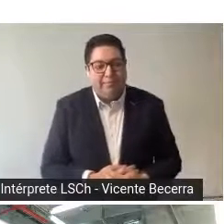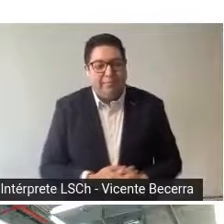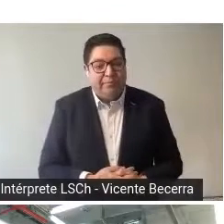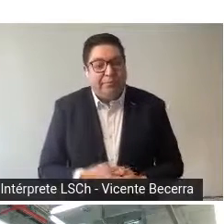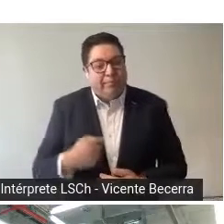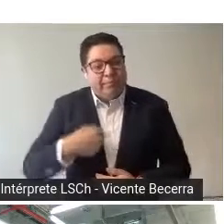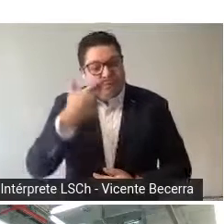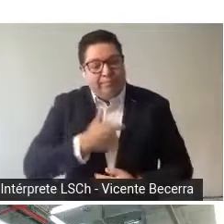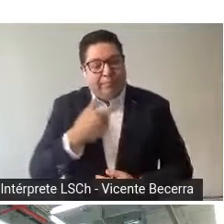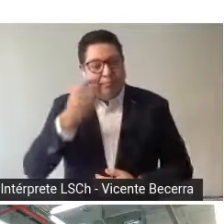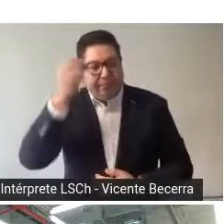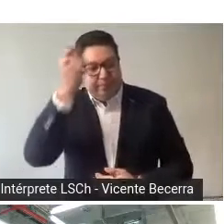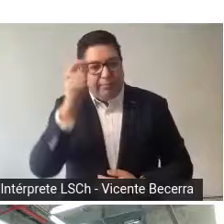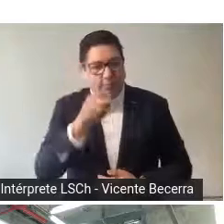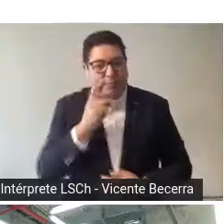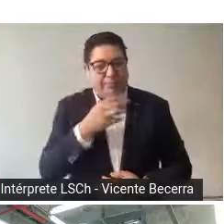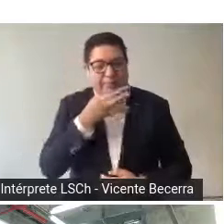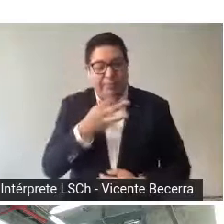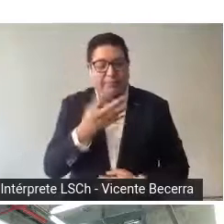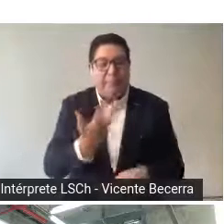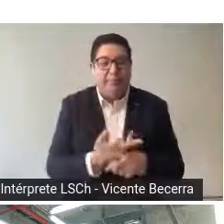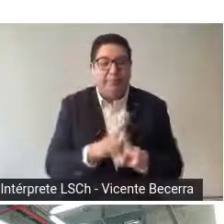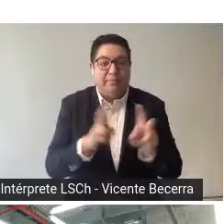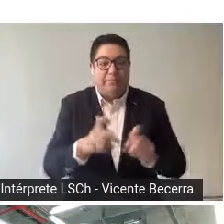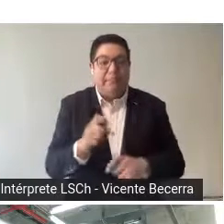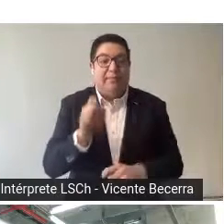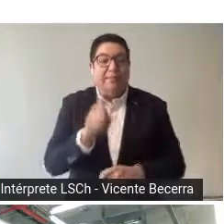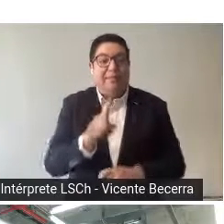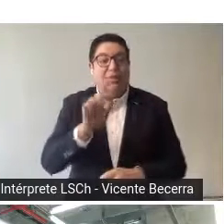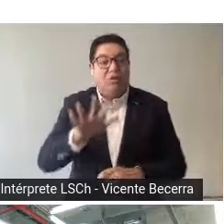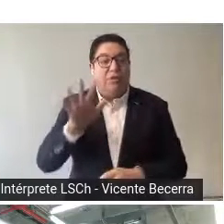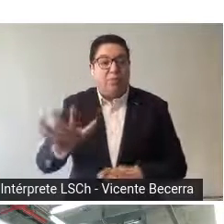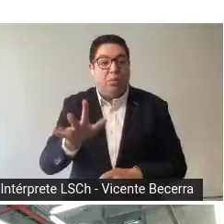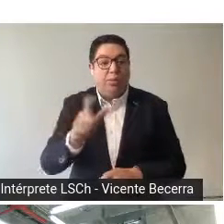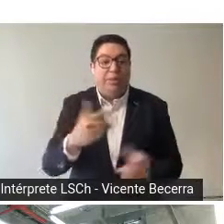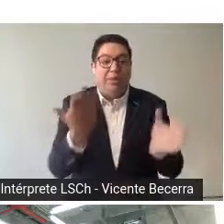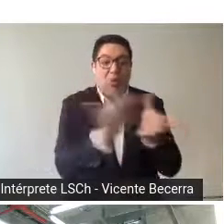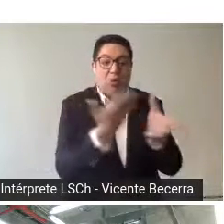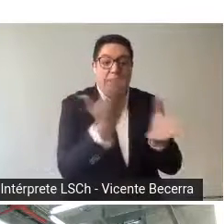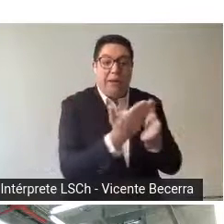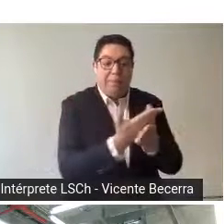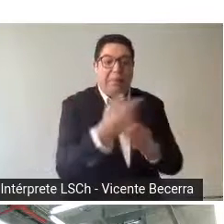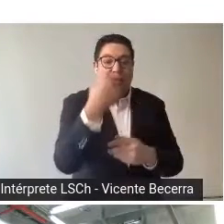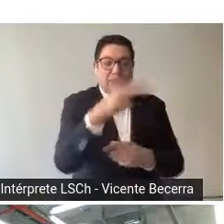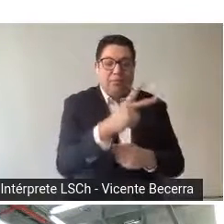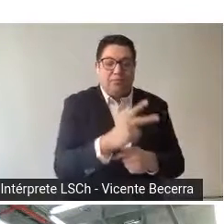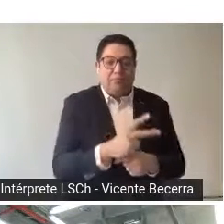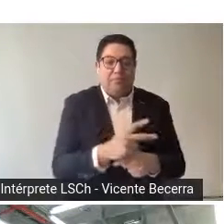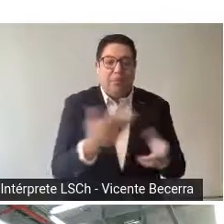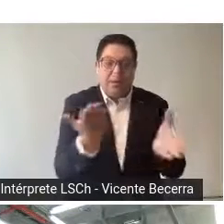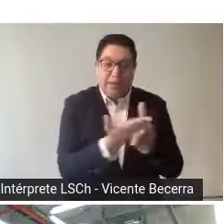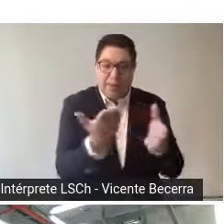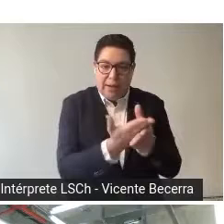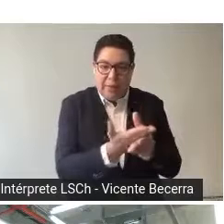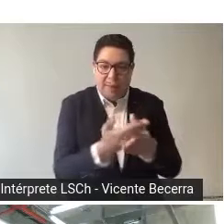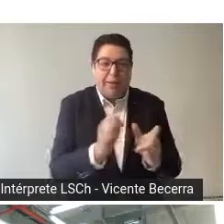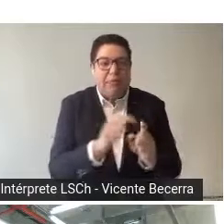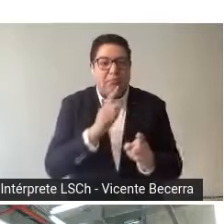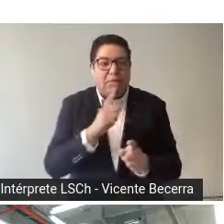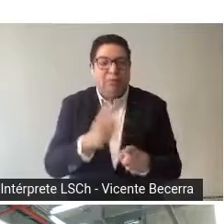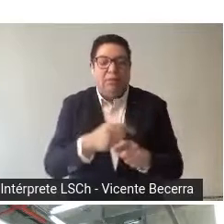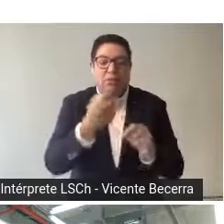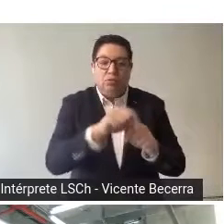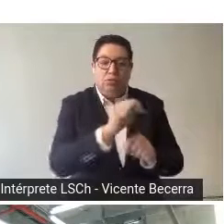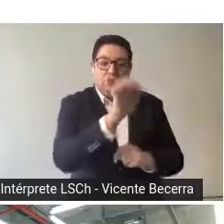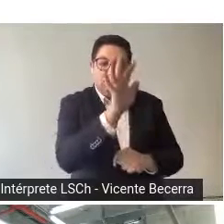planteé la posibilidad de hacer 155 carpetas que cada una contenía el acta